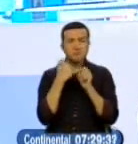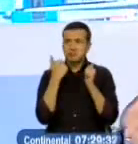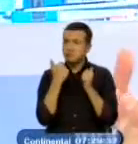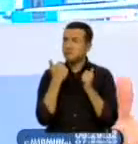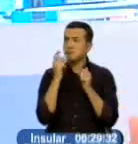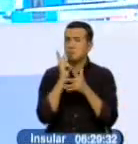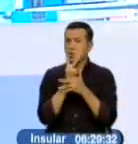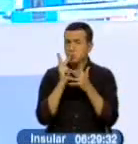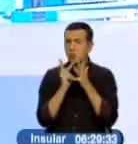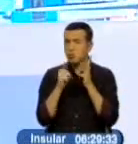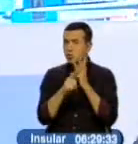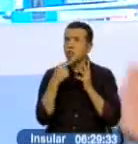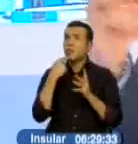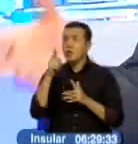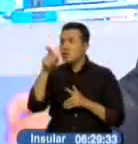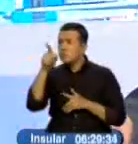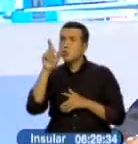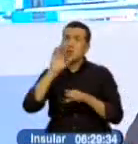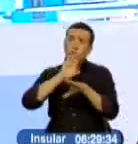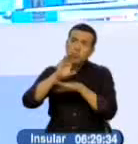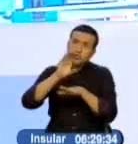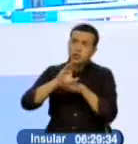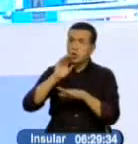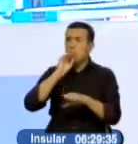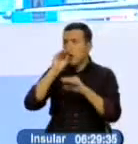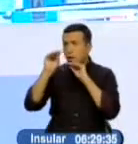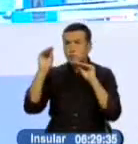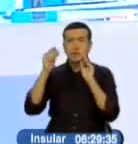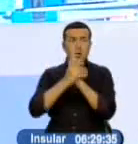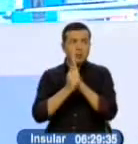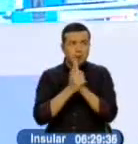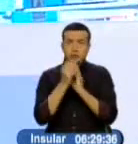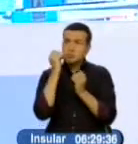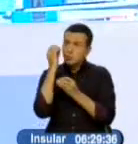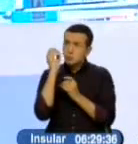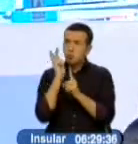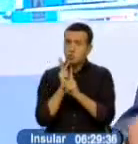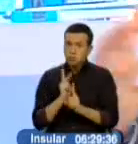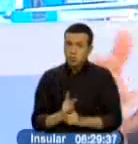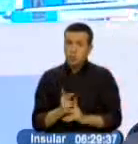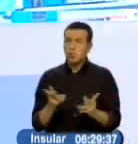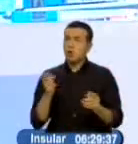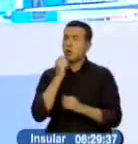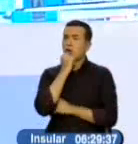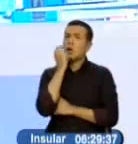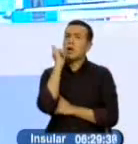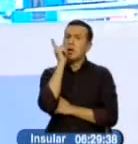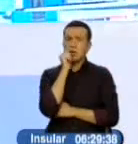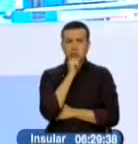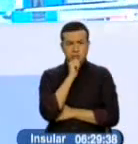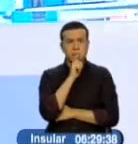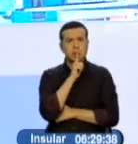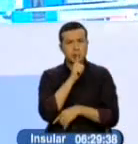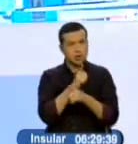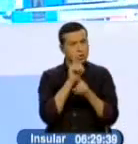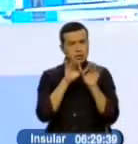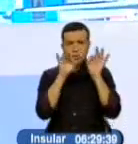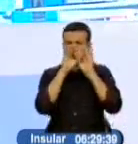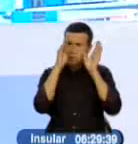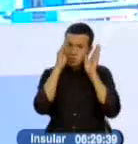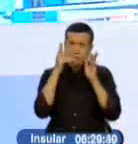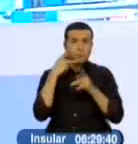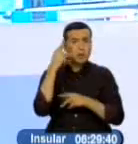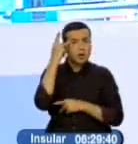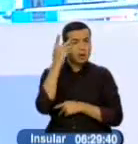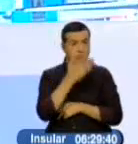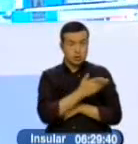Los elementos que ellos te señalan, los consejos, las charlas, los puntos, es importantísimo escucharles a ellos.